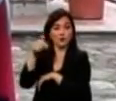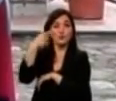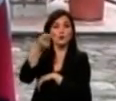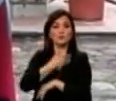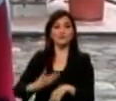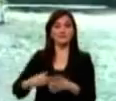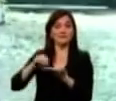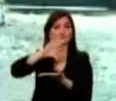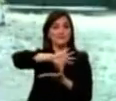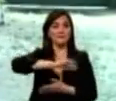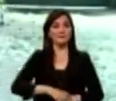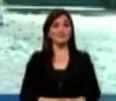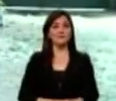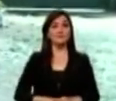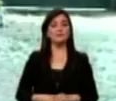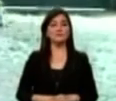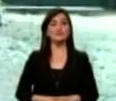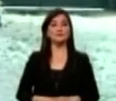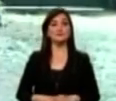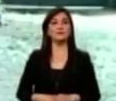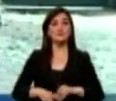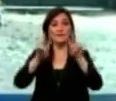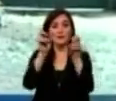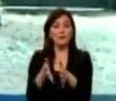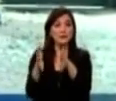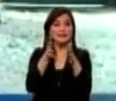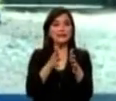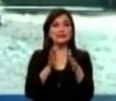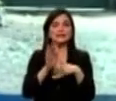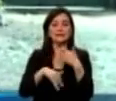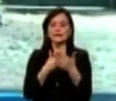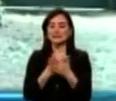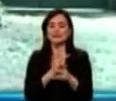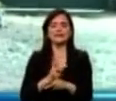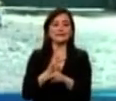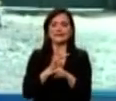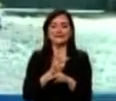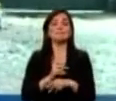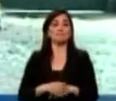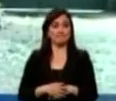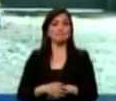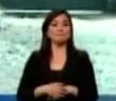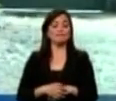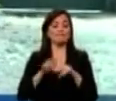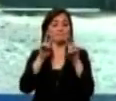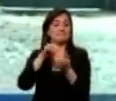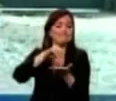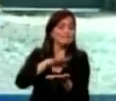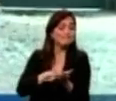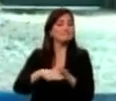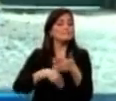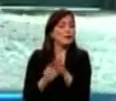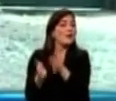parlamento. Tenemos una rigurosidad en cuanto a los temas de planificación, en cuanto a los temas de ejecución de